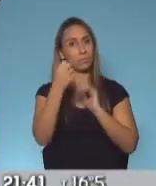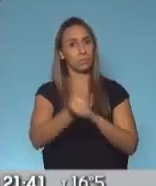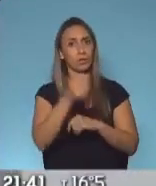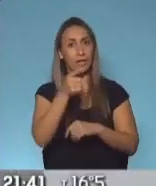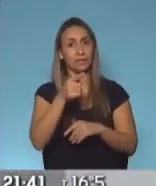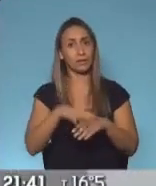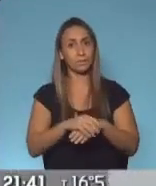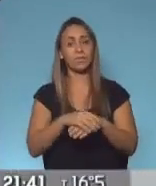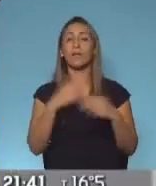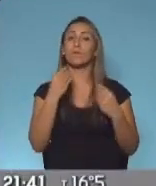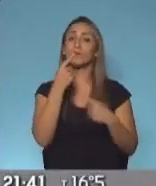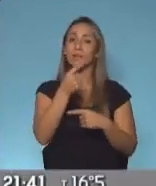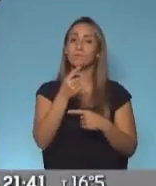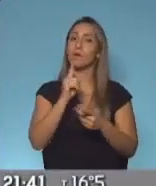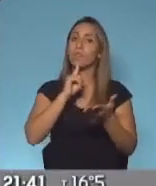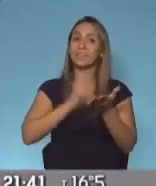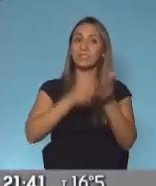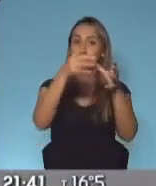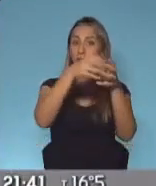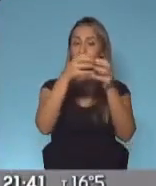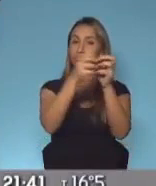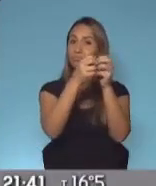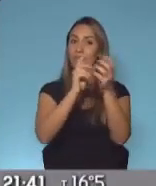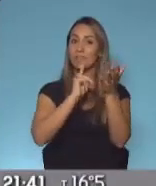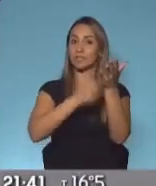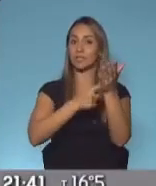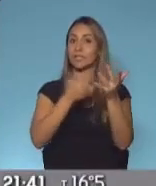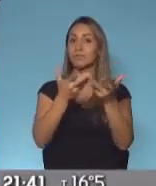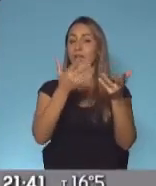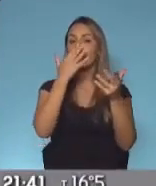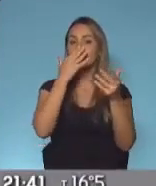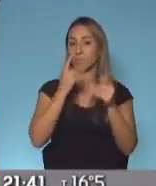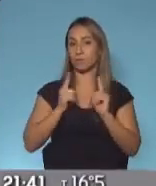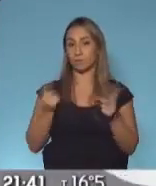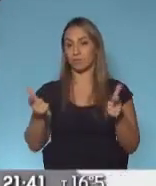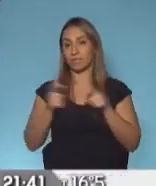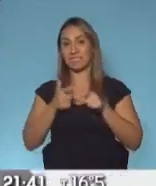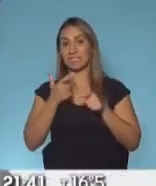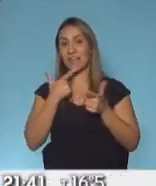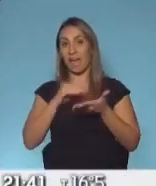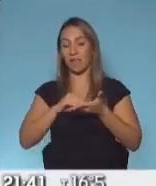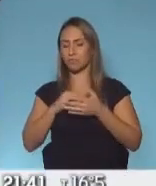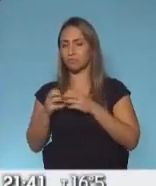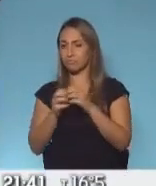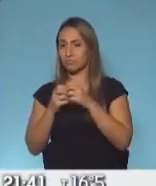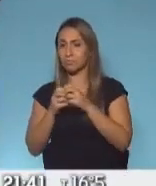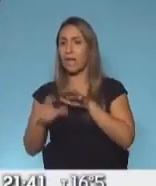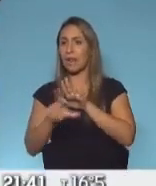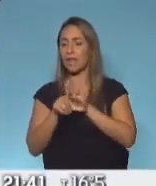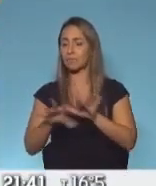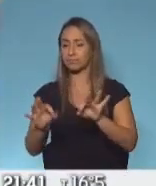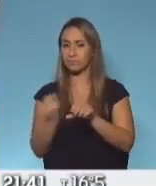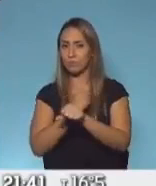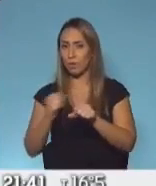porque las decisiones que se tomen, si después se pone en cuestión el procedimiento con el cual se eligió la ley o